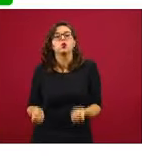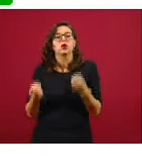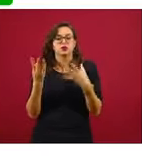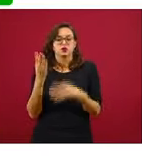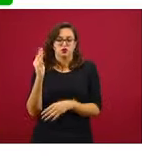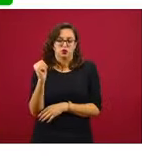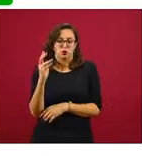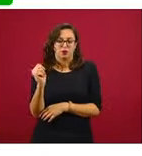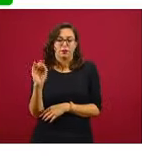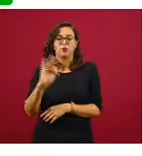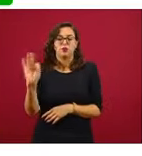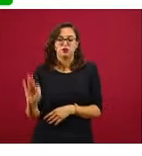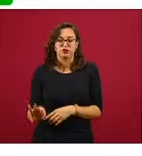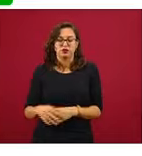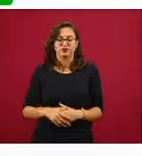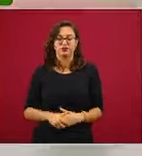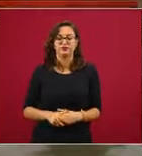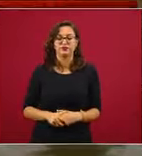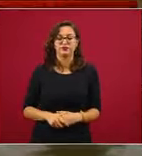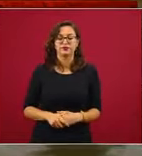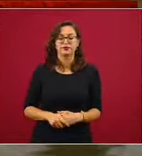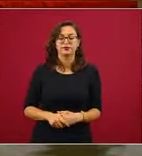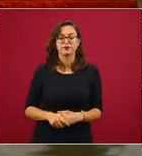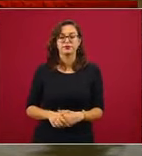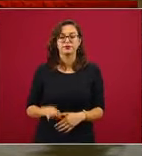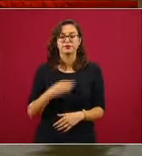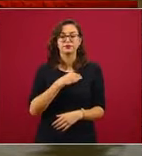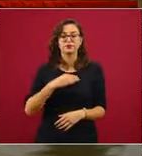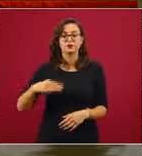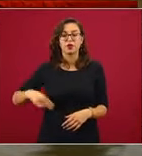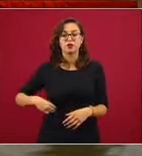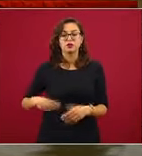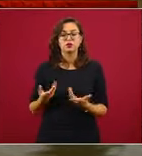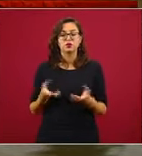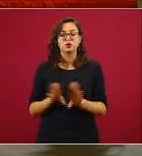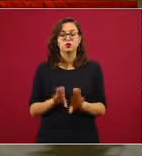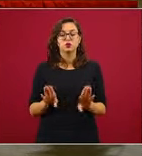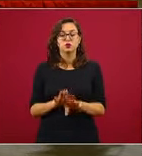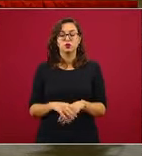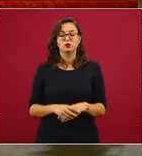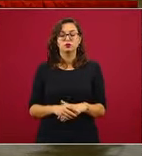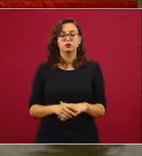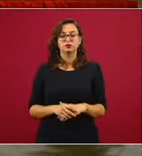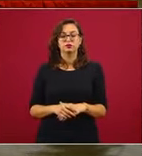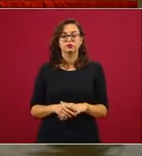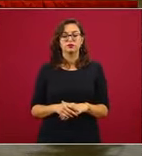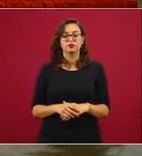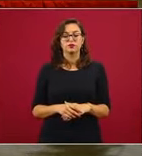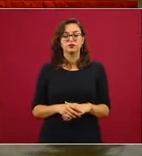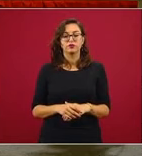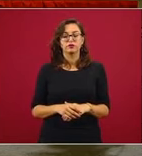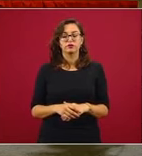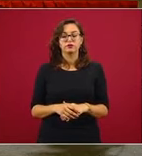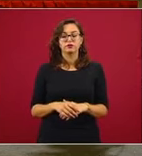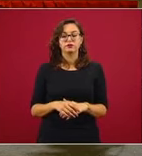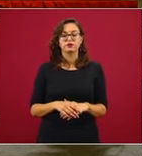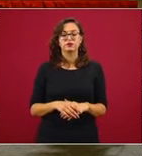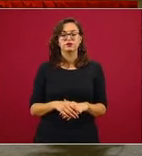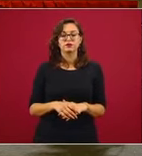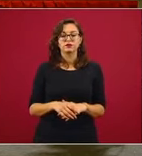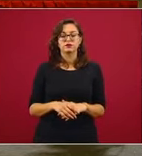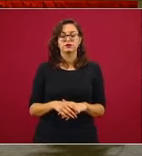para la estimación de estos casos. Veamos los municipios de Michoacán que contribuyen a su curva. Aquí podemos ver cómo